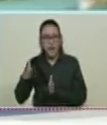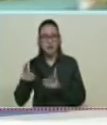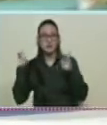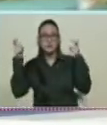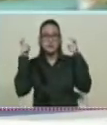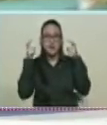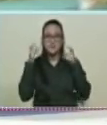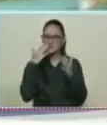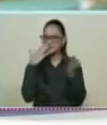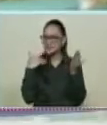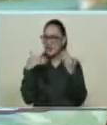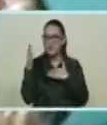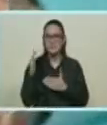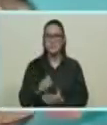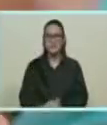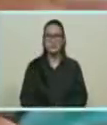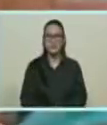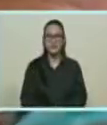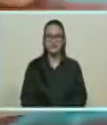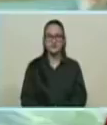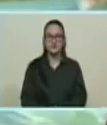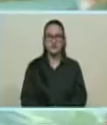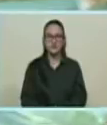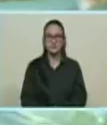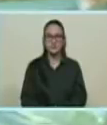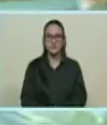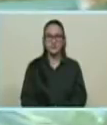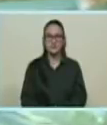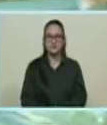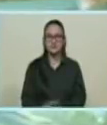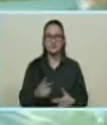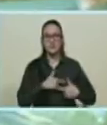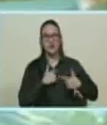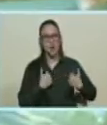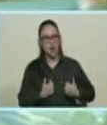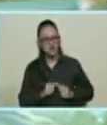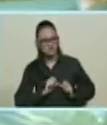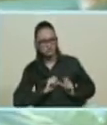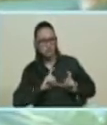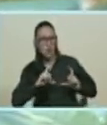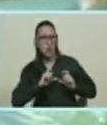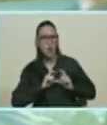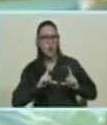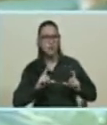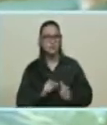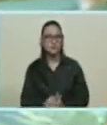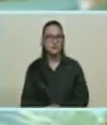Chávez, siempre. Estuve al lado de corazón a corazón.